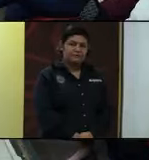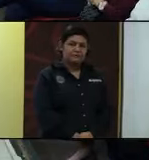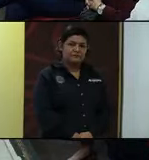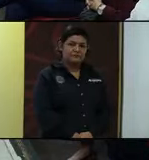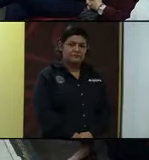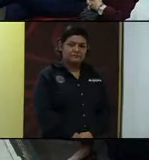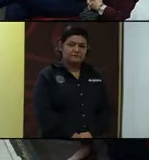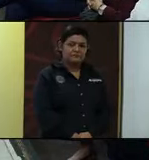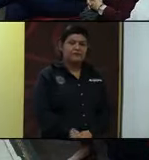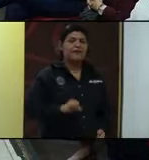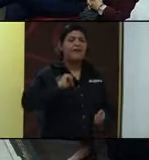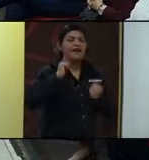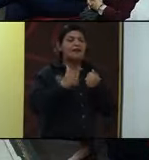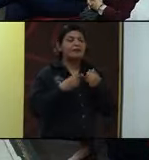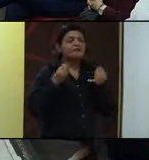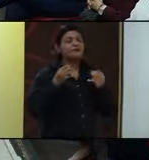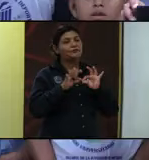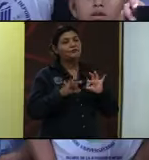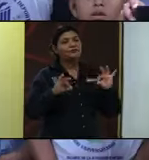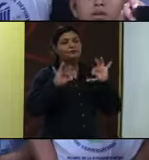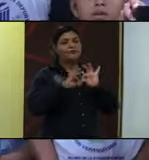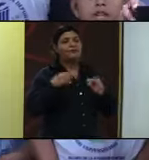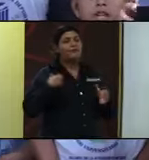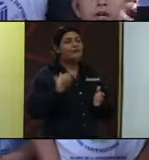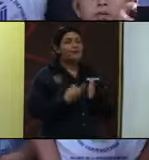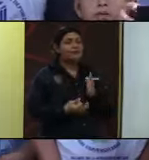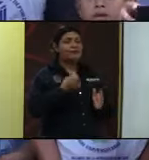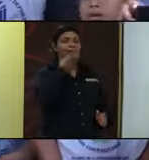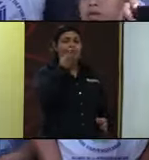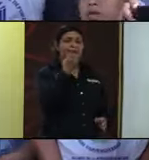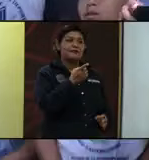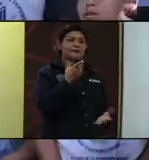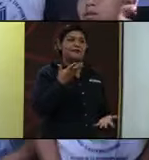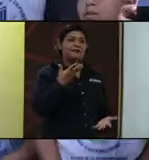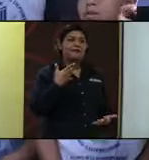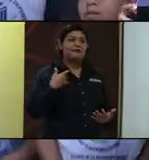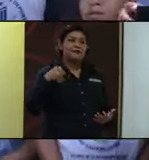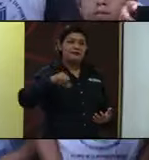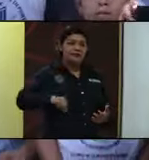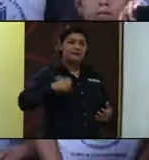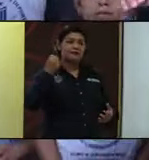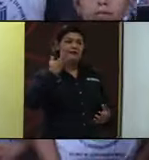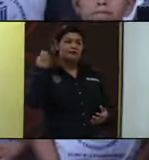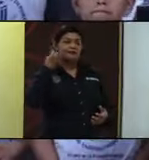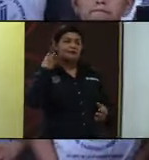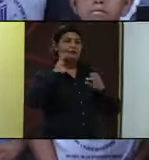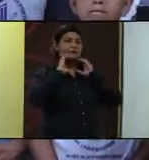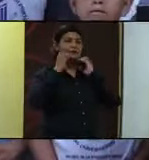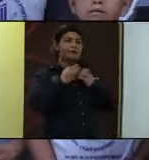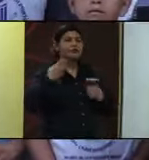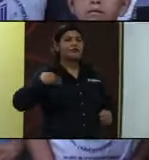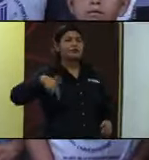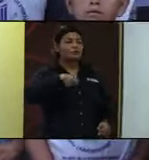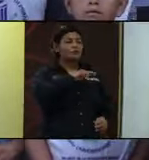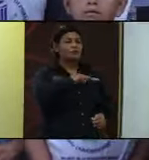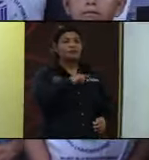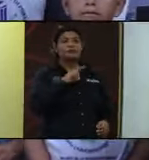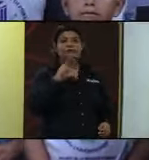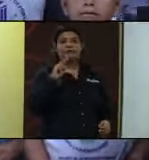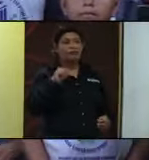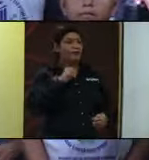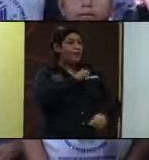Bien, algo que es muy importante y que me faltó mencionar, bueno, pues en esta convención nosotros, no